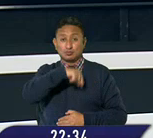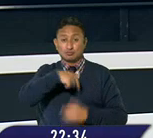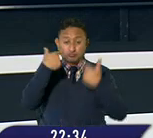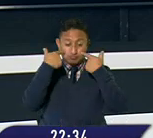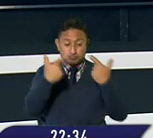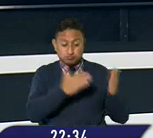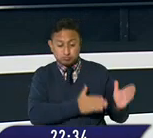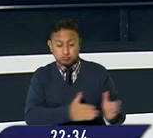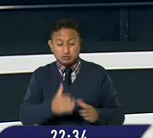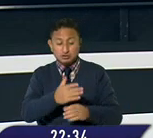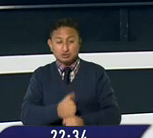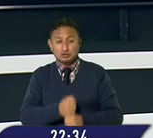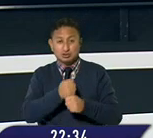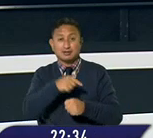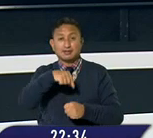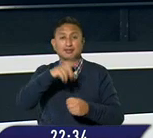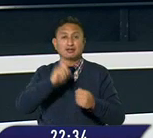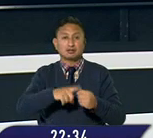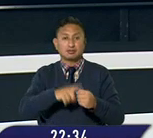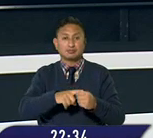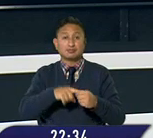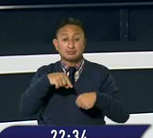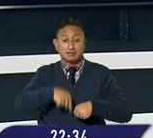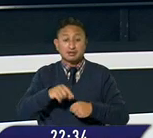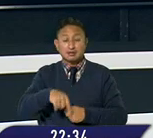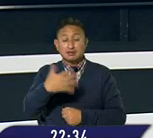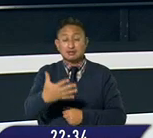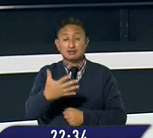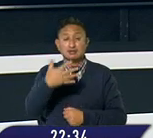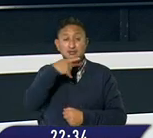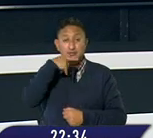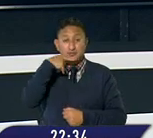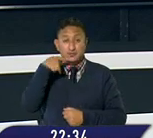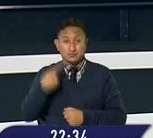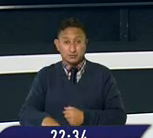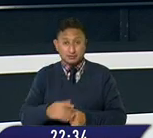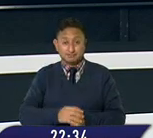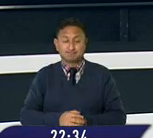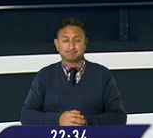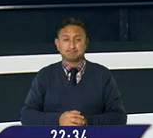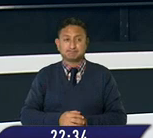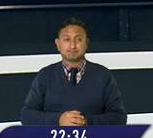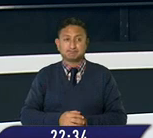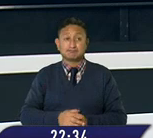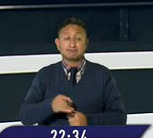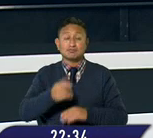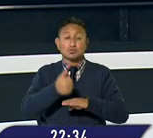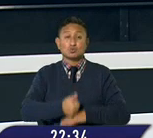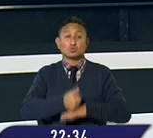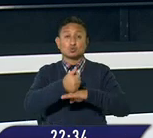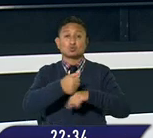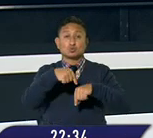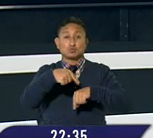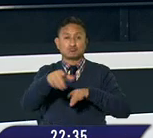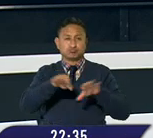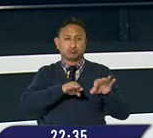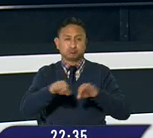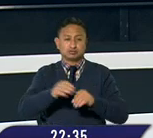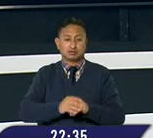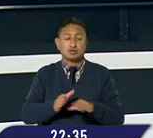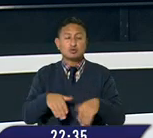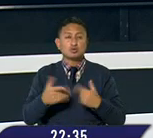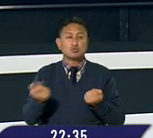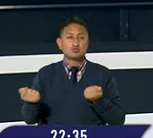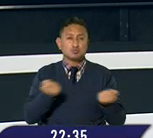y la seguridad en la capital durante los 5 días de feriado nacional. Las autoridades indicaron que los operativos